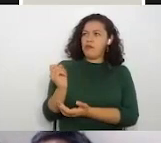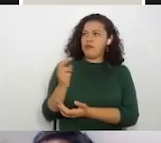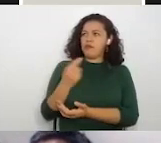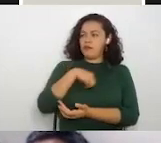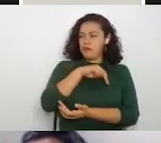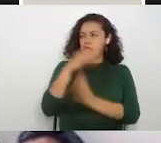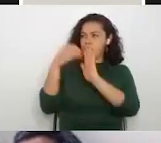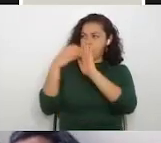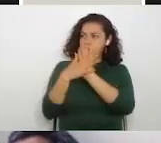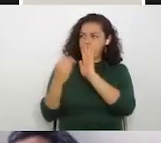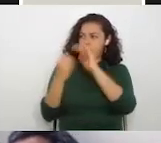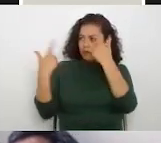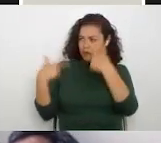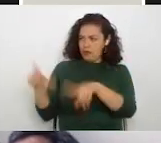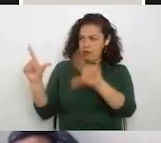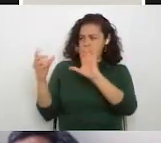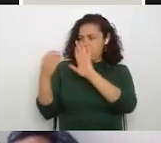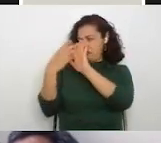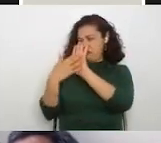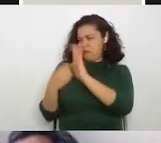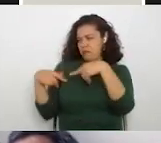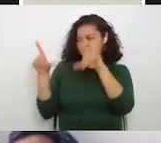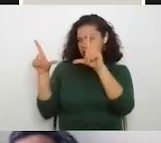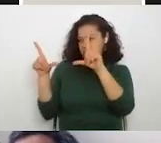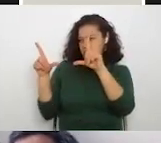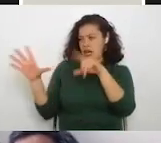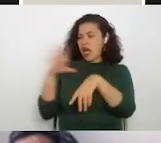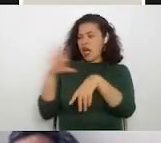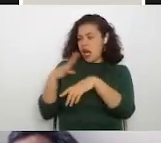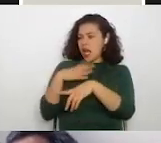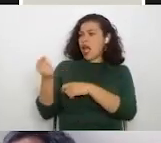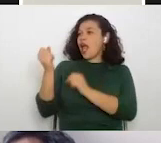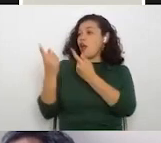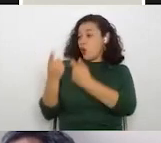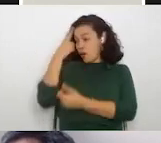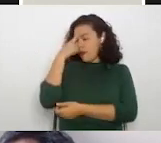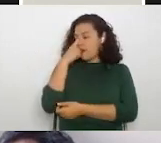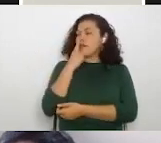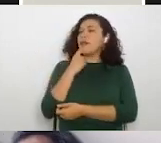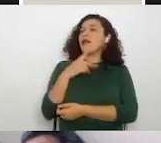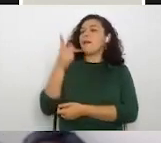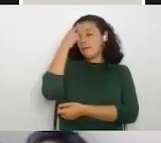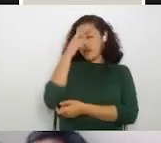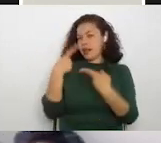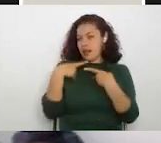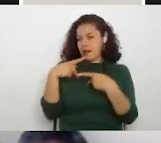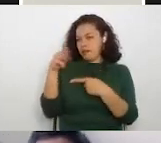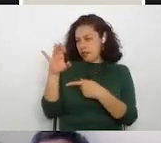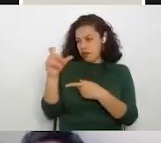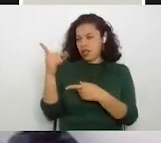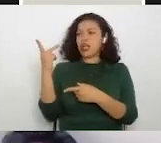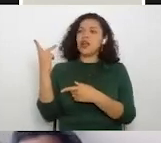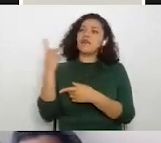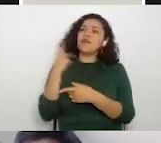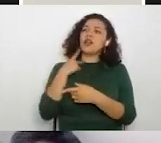en una plataforma, esa plataforma tiene ciertos perfiles de manuales y de políticas por